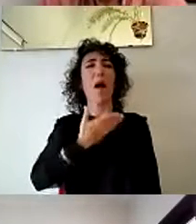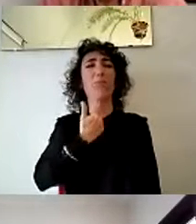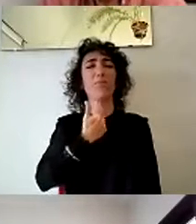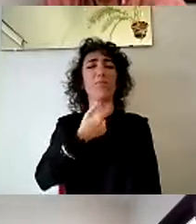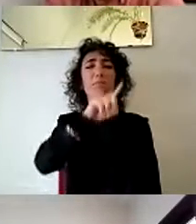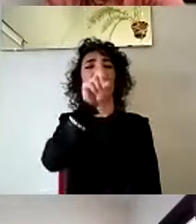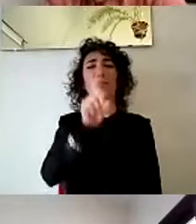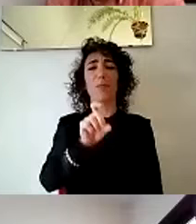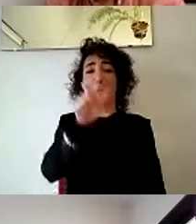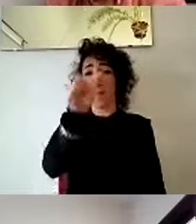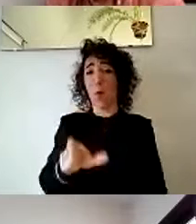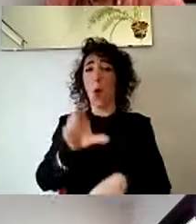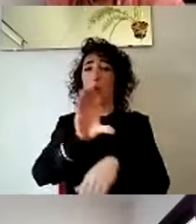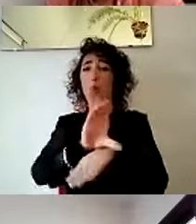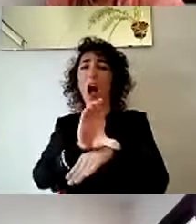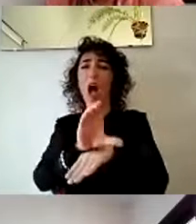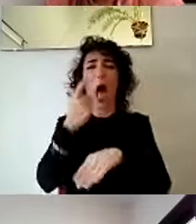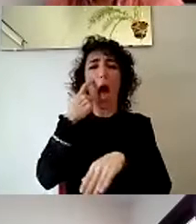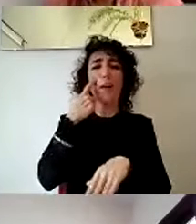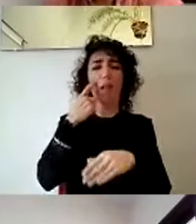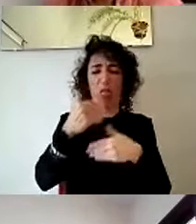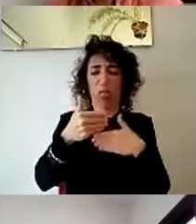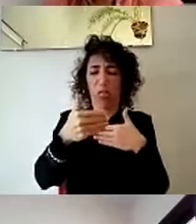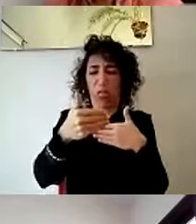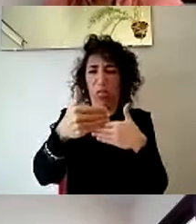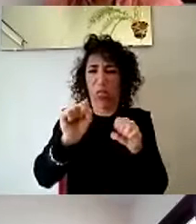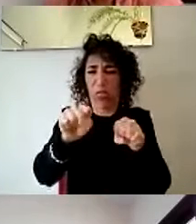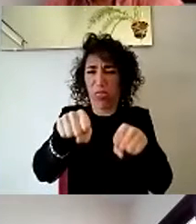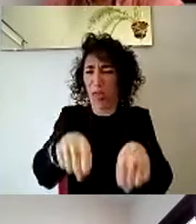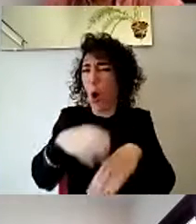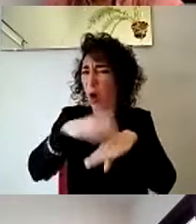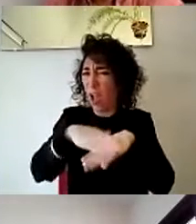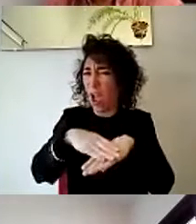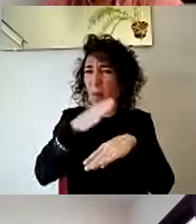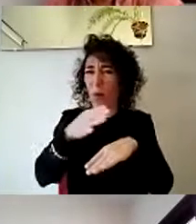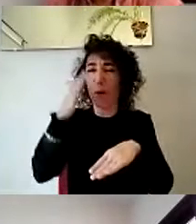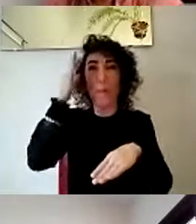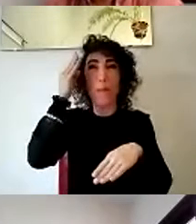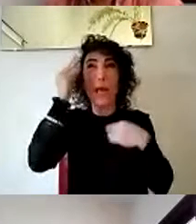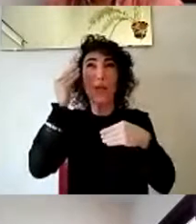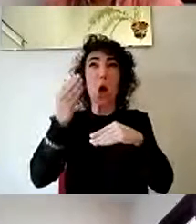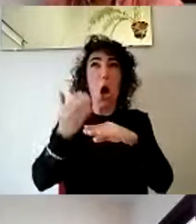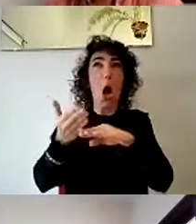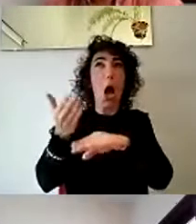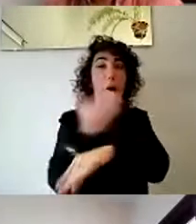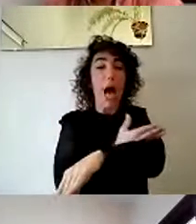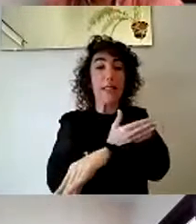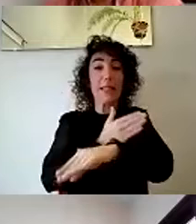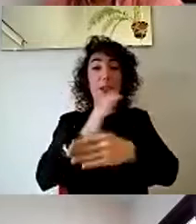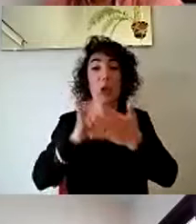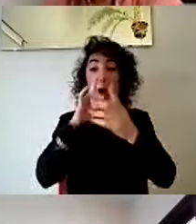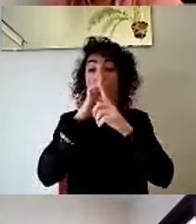concejal el por qué el retraso. Porque creo que esto hay que presentarlo antes de finalizar lo que es el